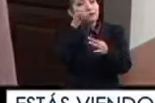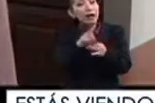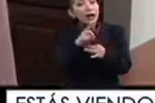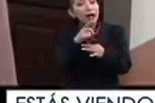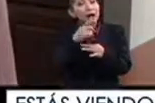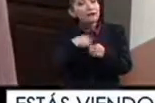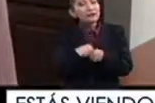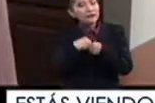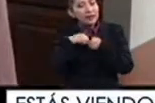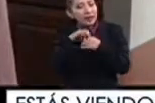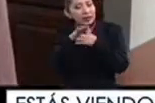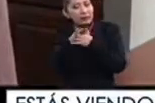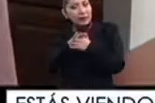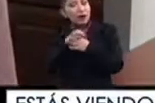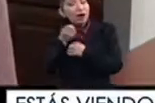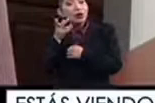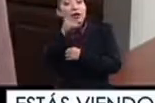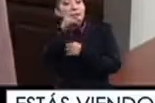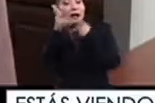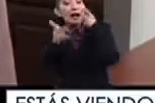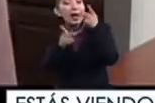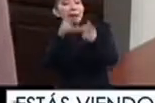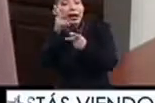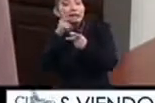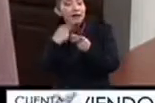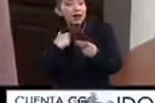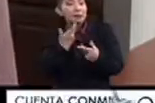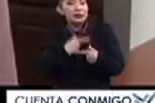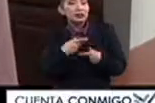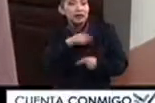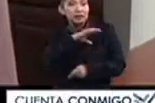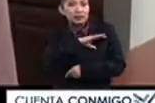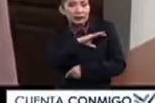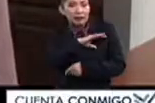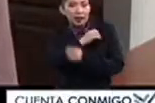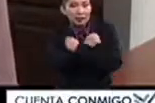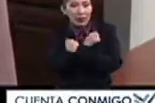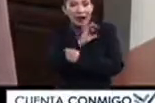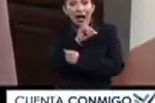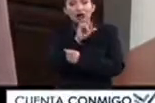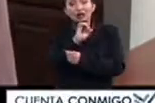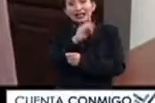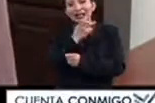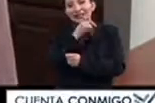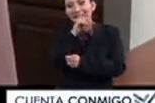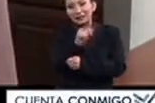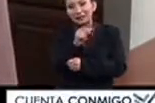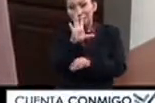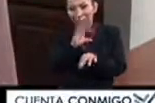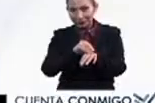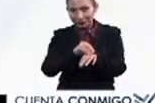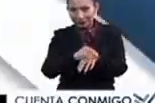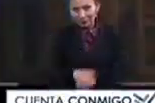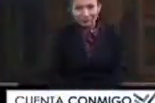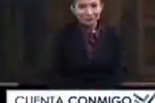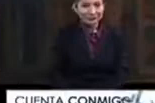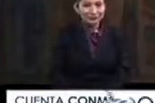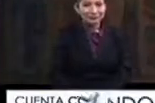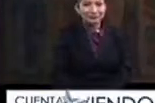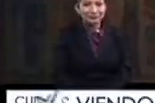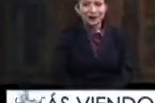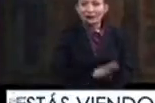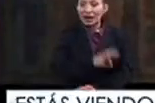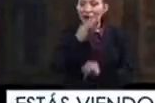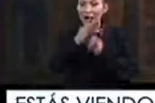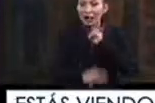retener en la vida, con las palabras, al ser que se ama. Soy Carlos Sánchez, con permiso.